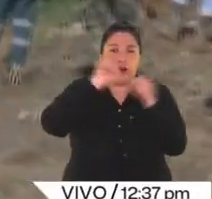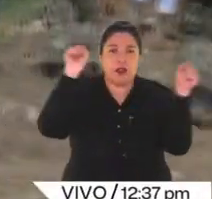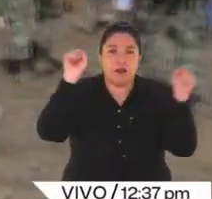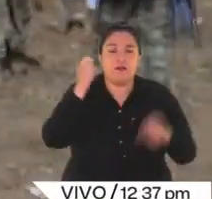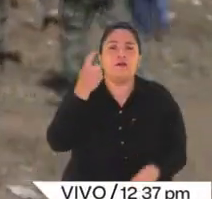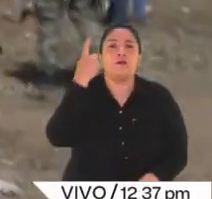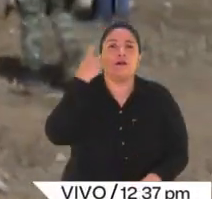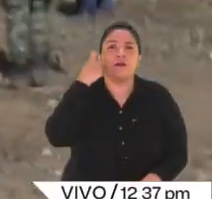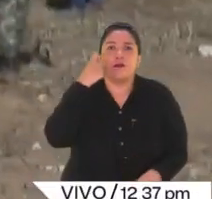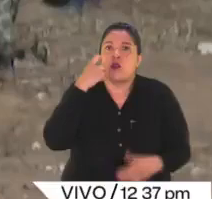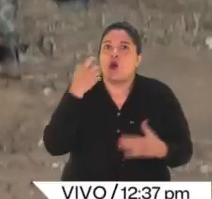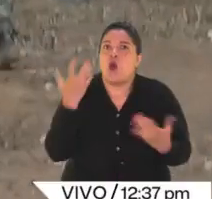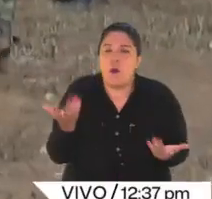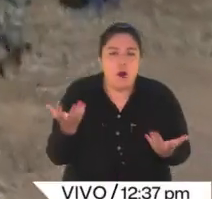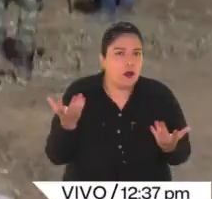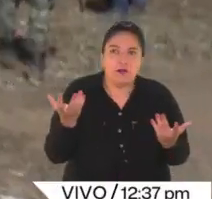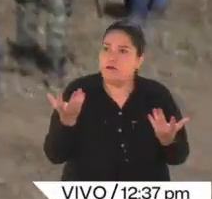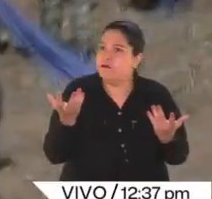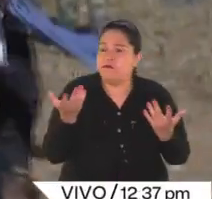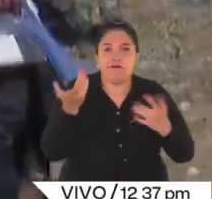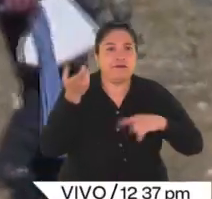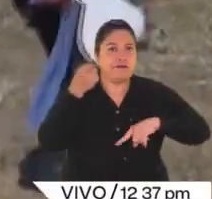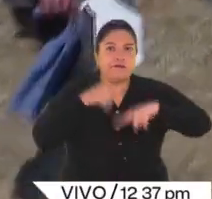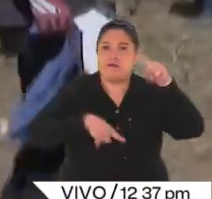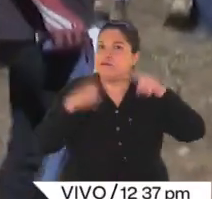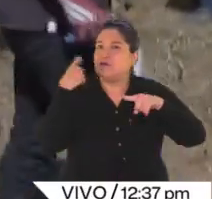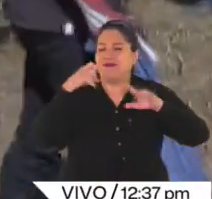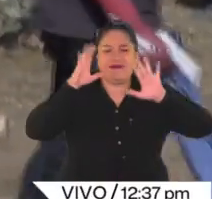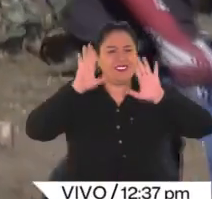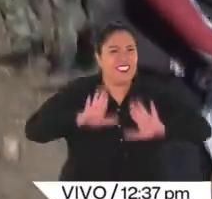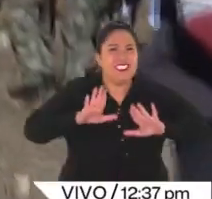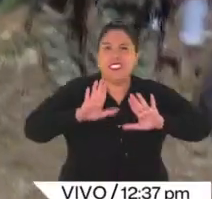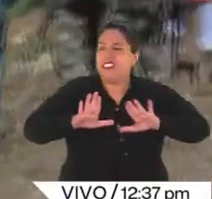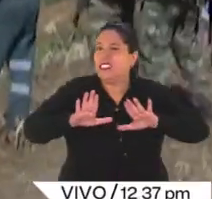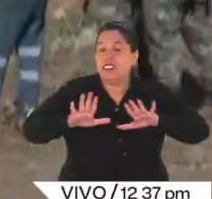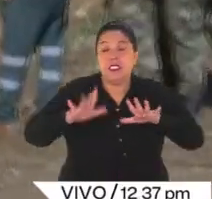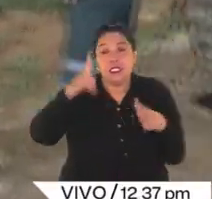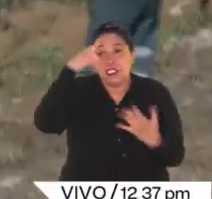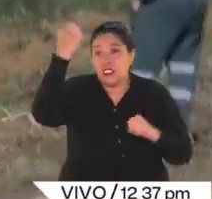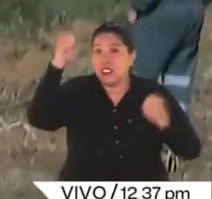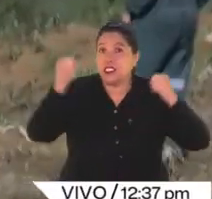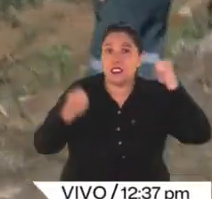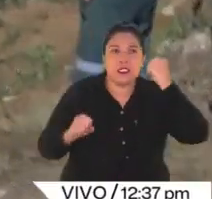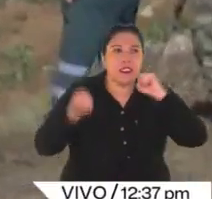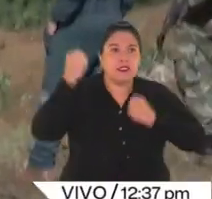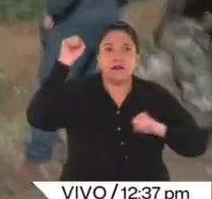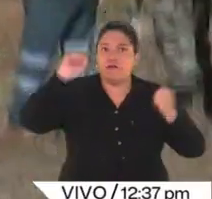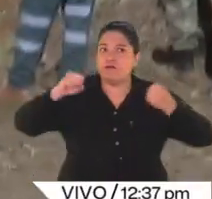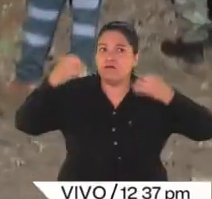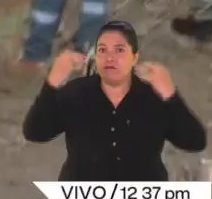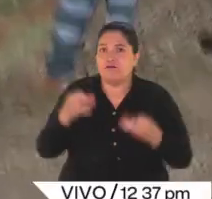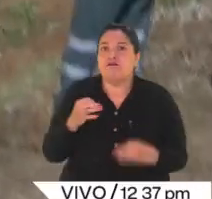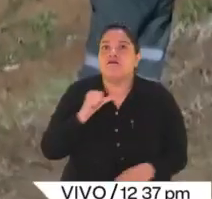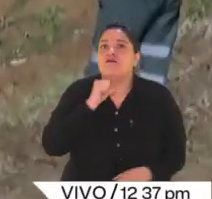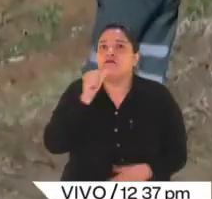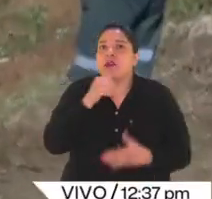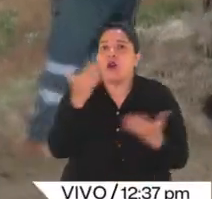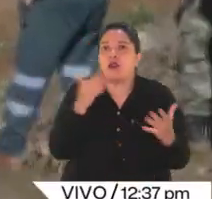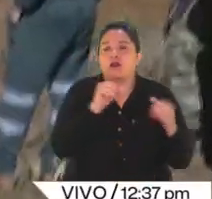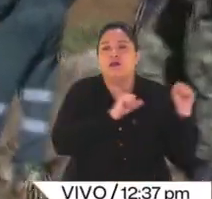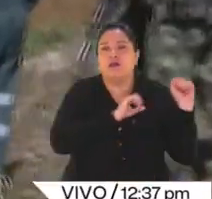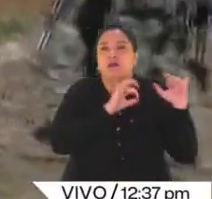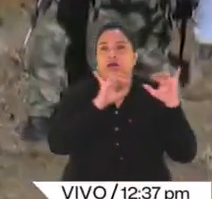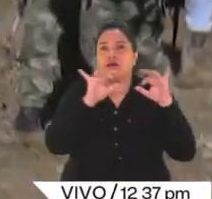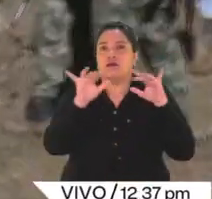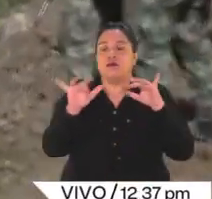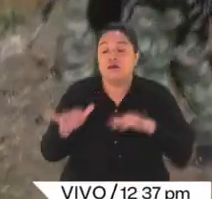ayer no había cómo cruzar este punto y estaban llenos de incertidumbre. pero la incertidumbre es mayor porque con el paso de